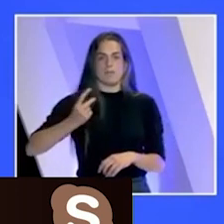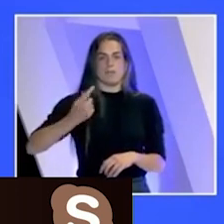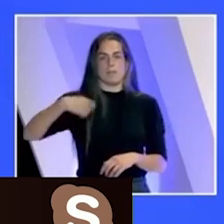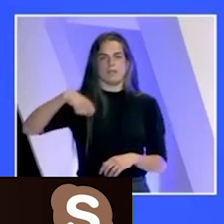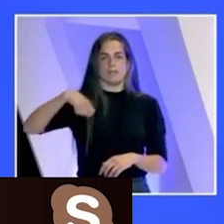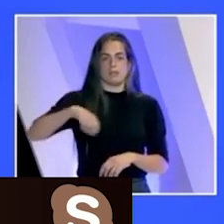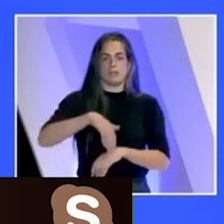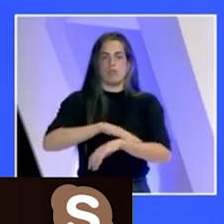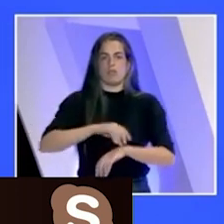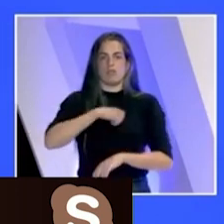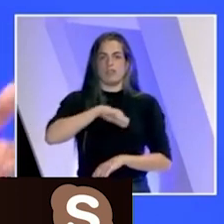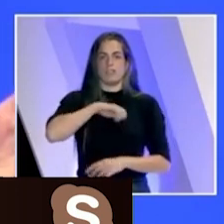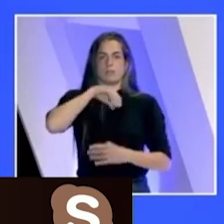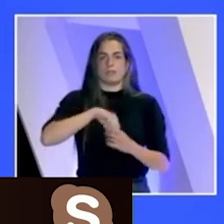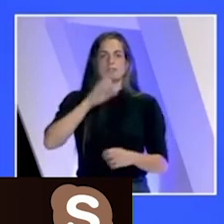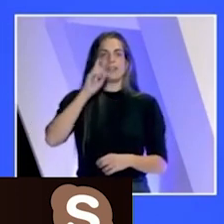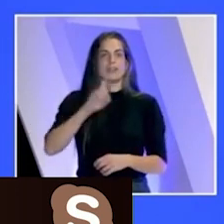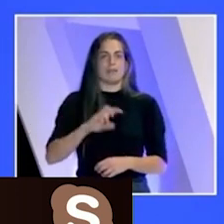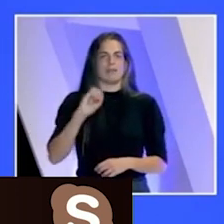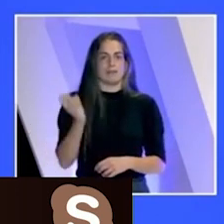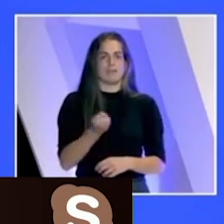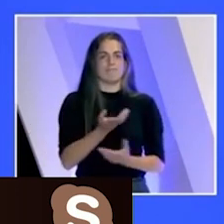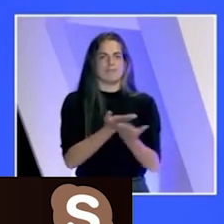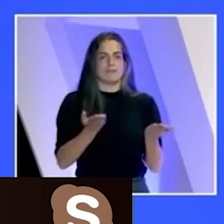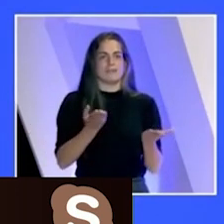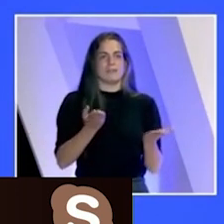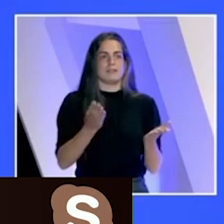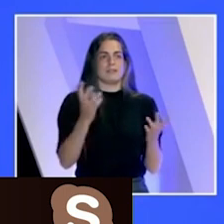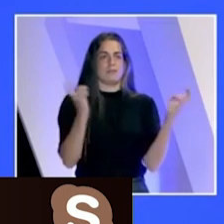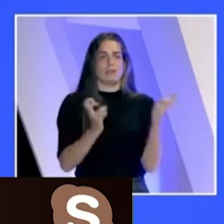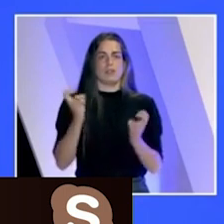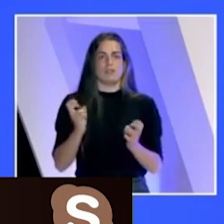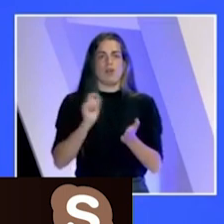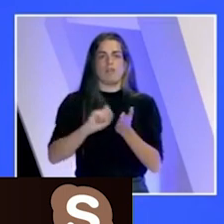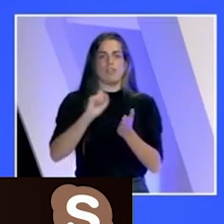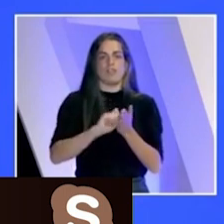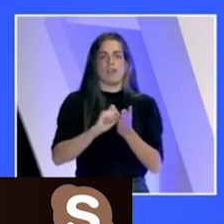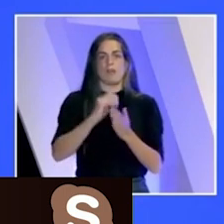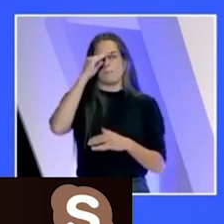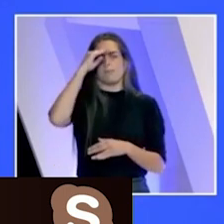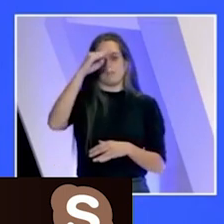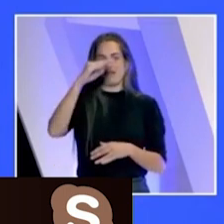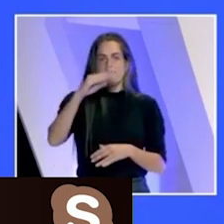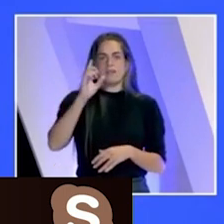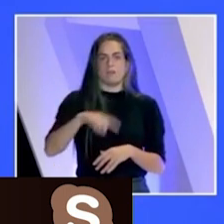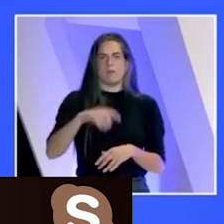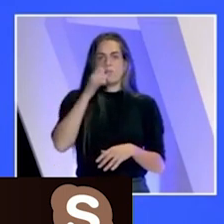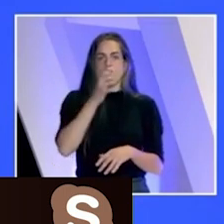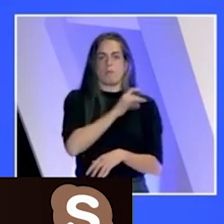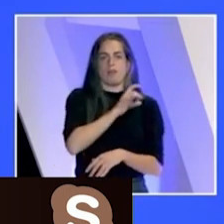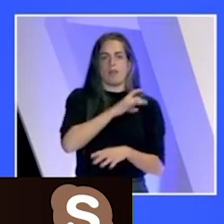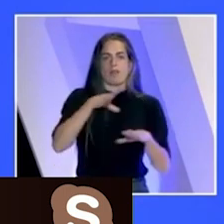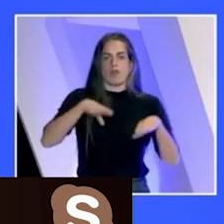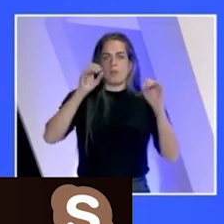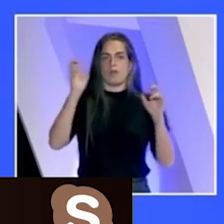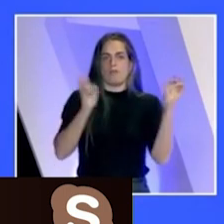es un hecho también, el tema de la no asistencia directa a los españoles que la están pasando crudas y maduras en